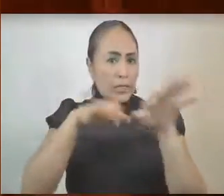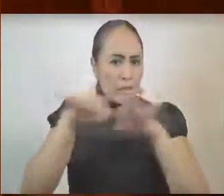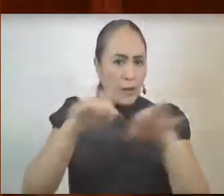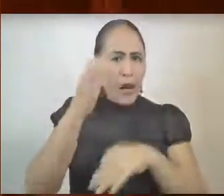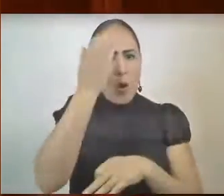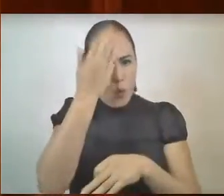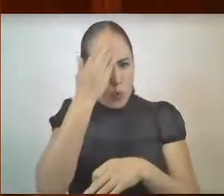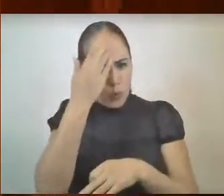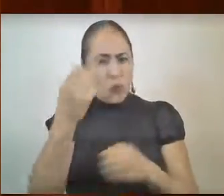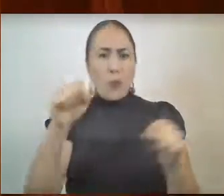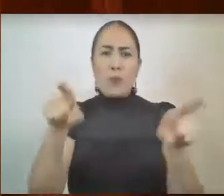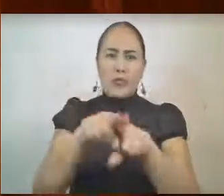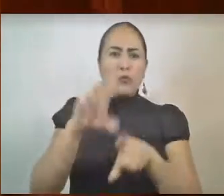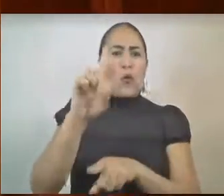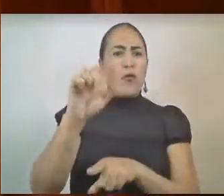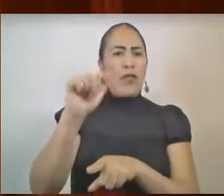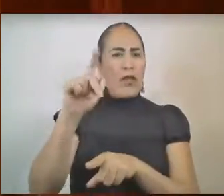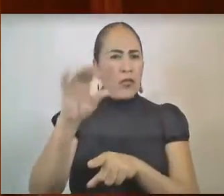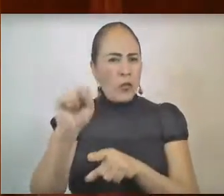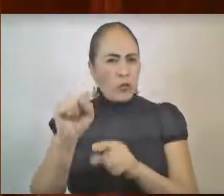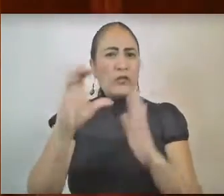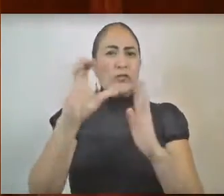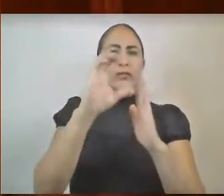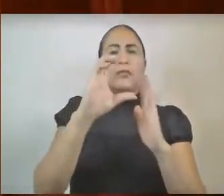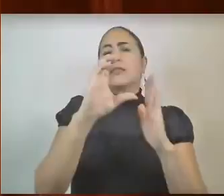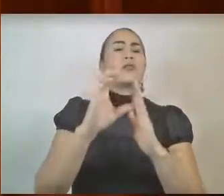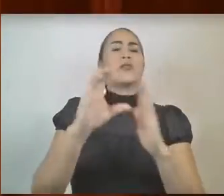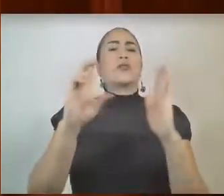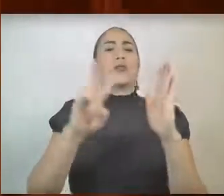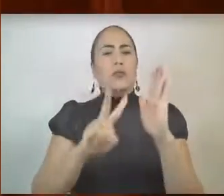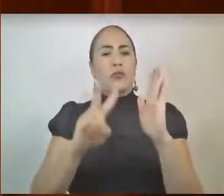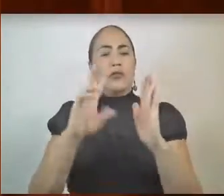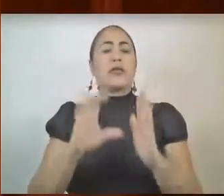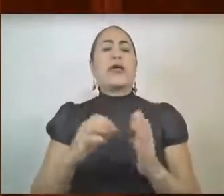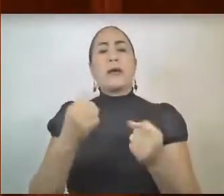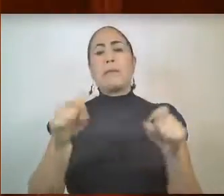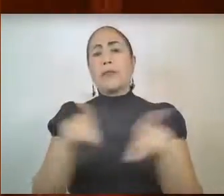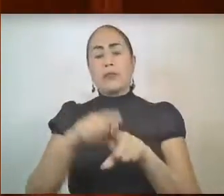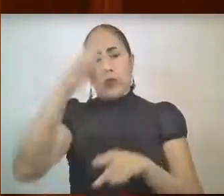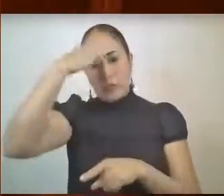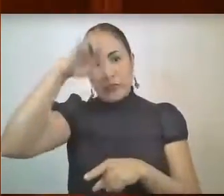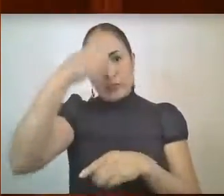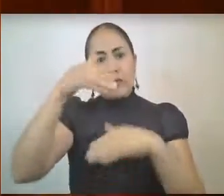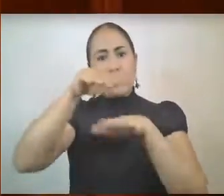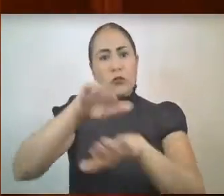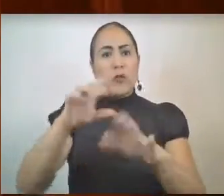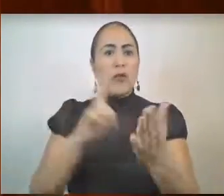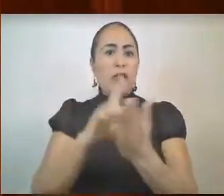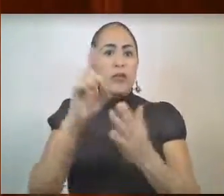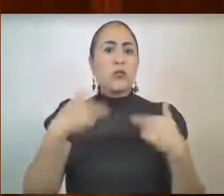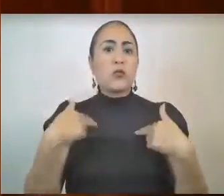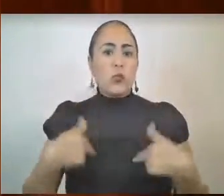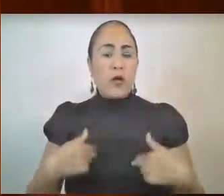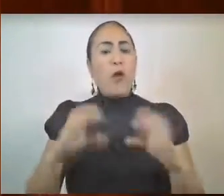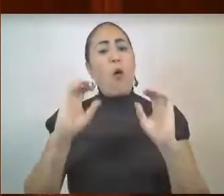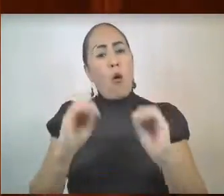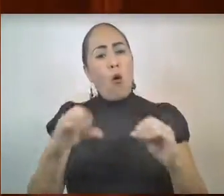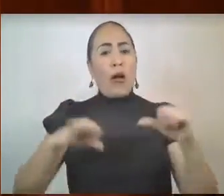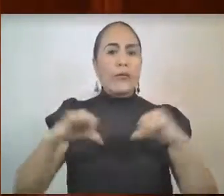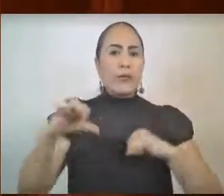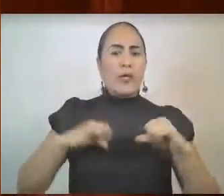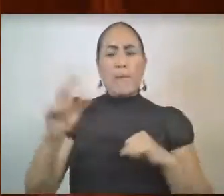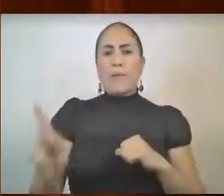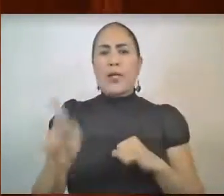datos curriculares, su experiencia en materia de derechos humanos, otras actividades afines reconocidas por las